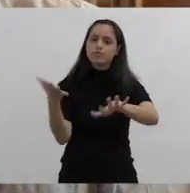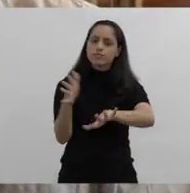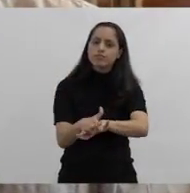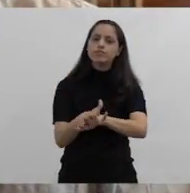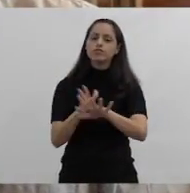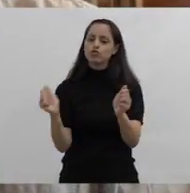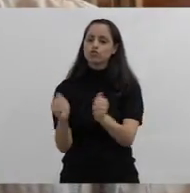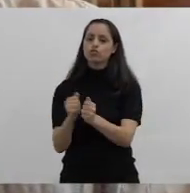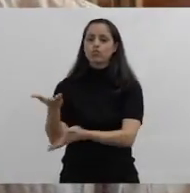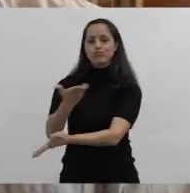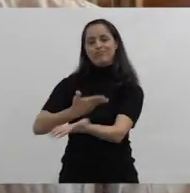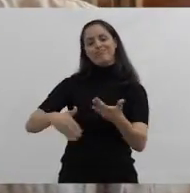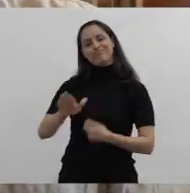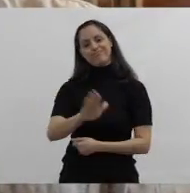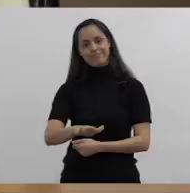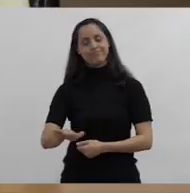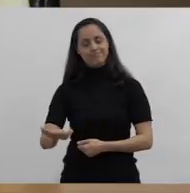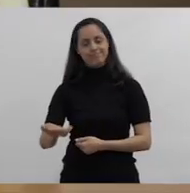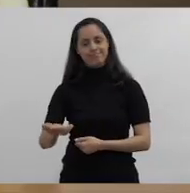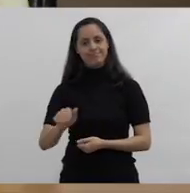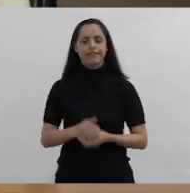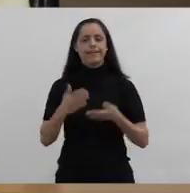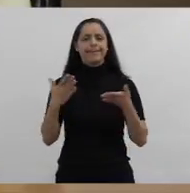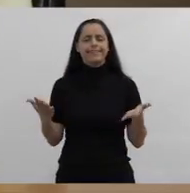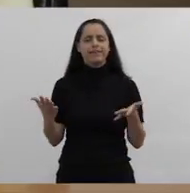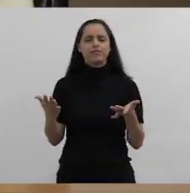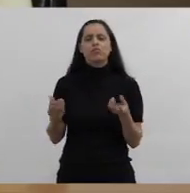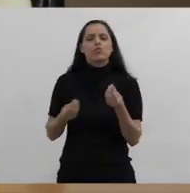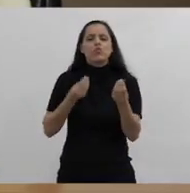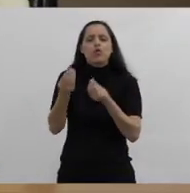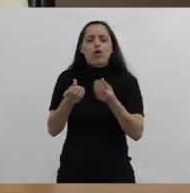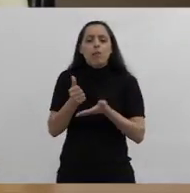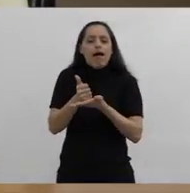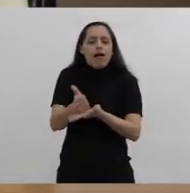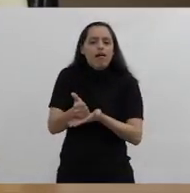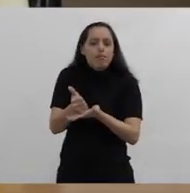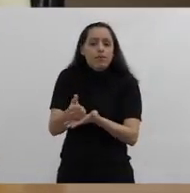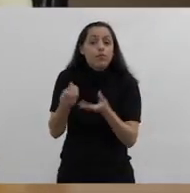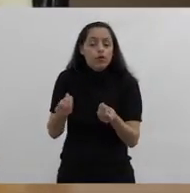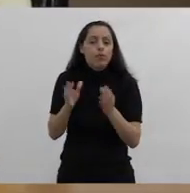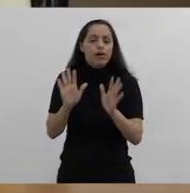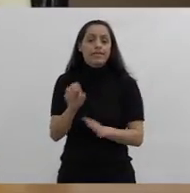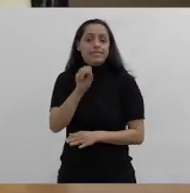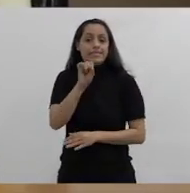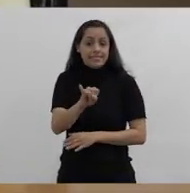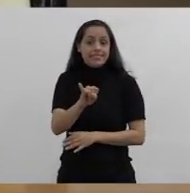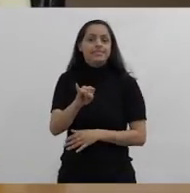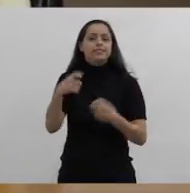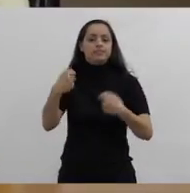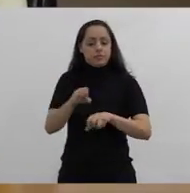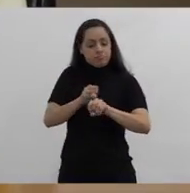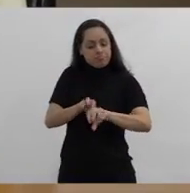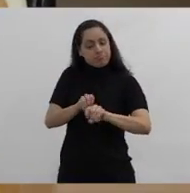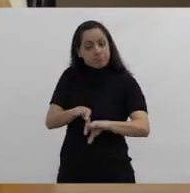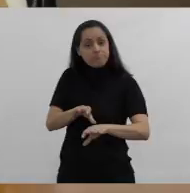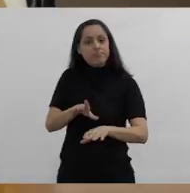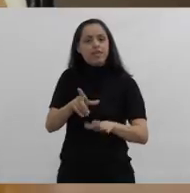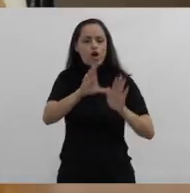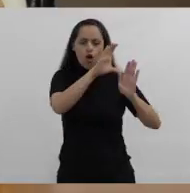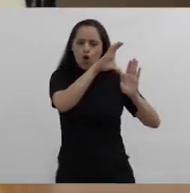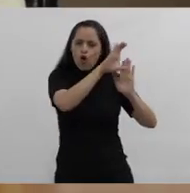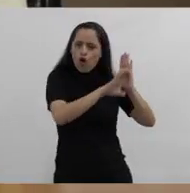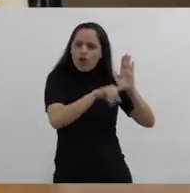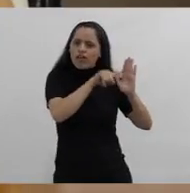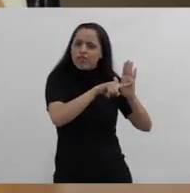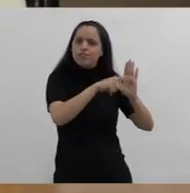integrado plenamente junto a sus compañeros. ¿Qué es una configuración de apoyo? Una configuración de apoyo es cuando vos le tenés que enseñar la currícula